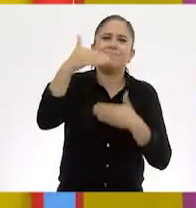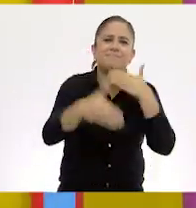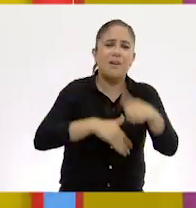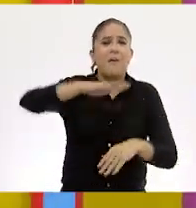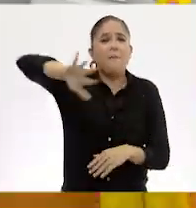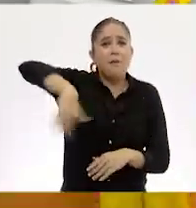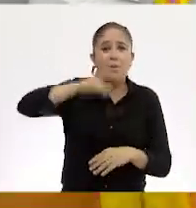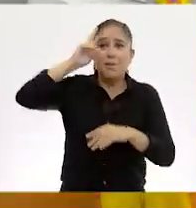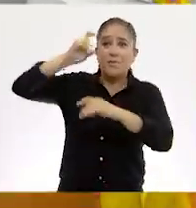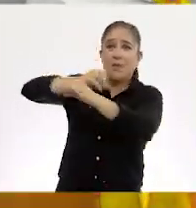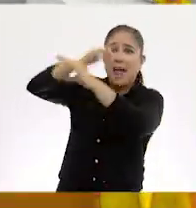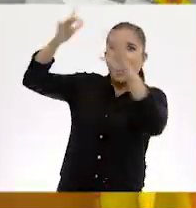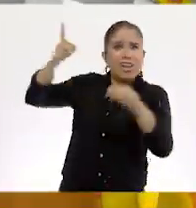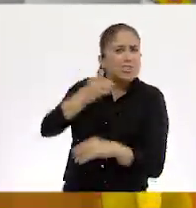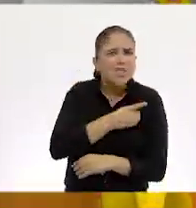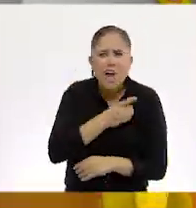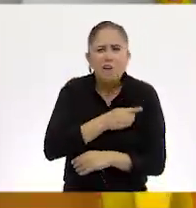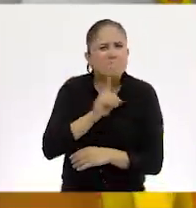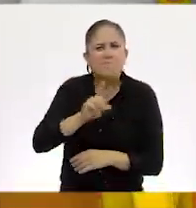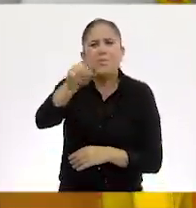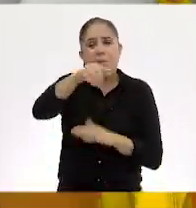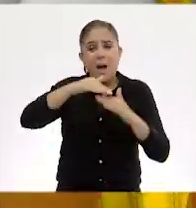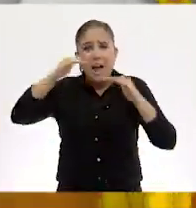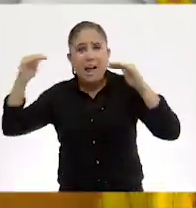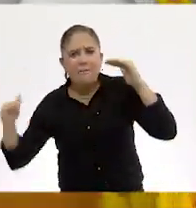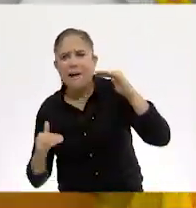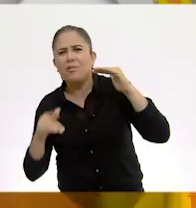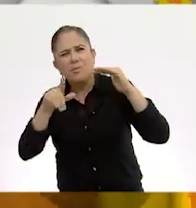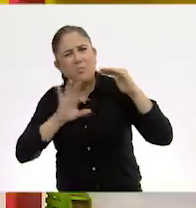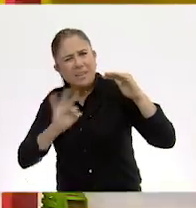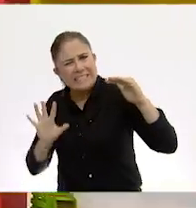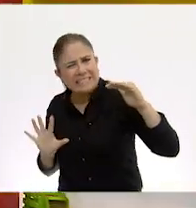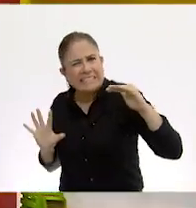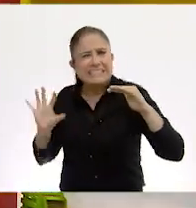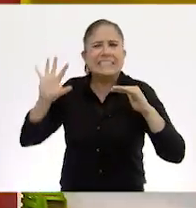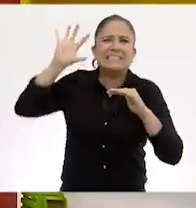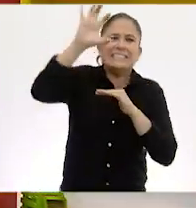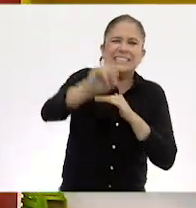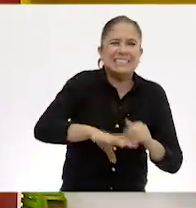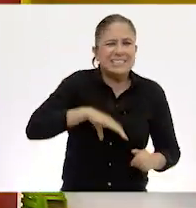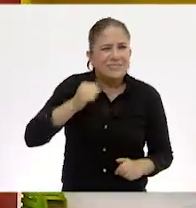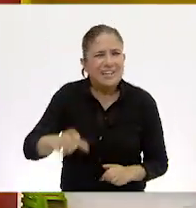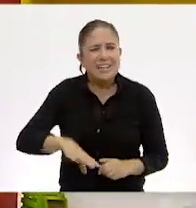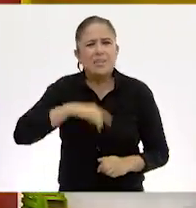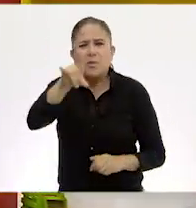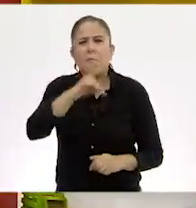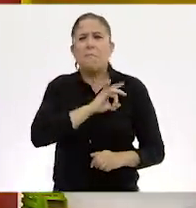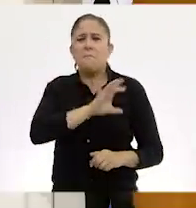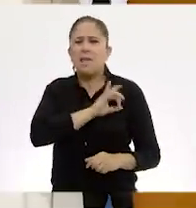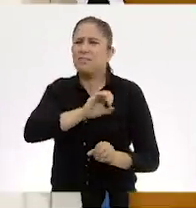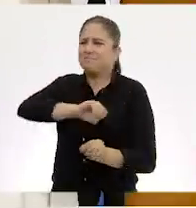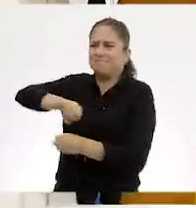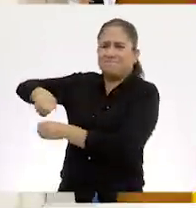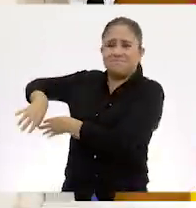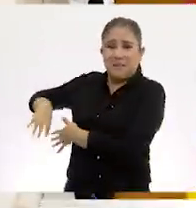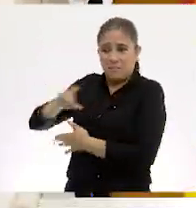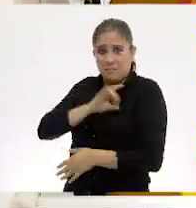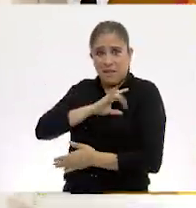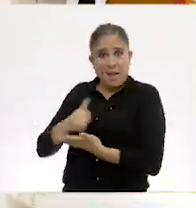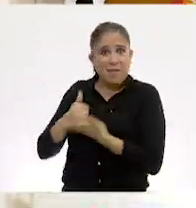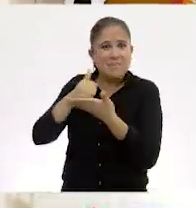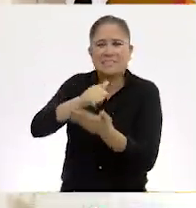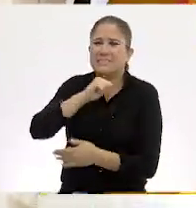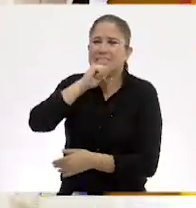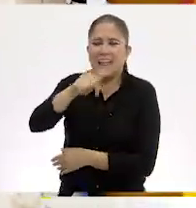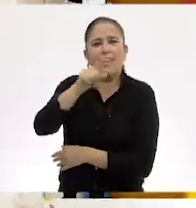solo nunca va a llegar. Que si ahora estás abajo, tú lo puedes alcanzar. Deja atrás el miedo, ese y no te ayudará, solo lo hacen tus acciones